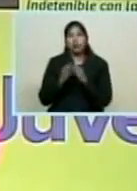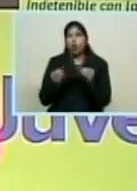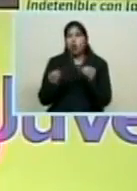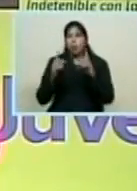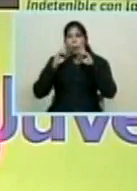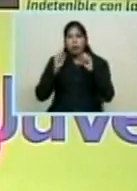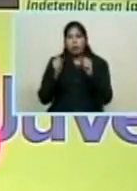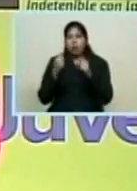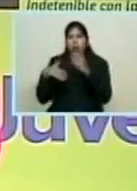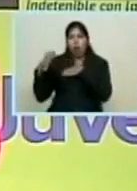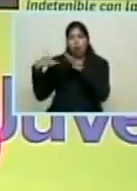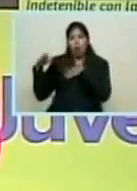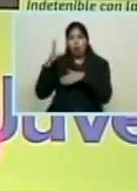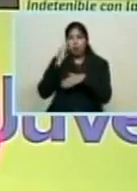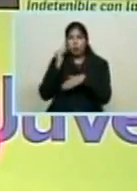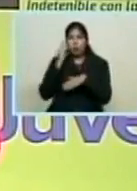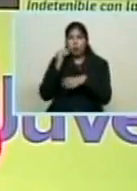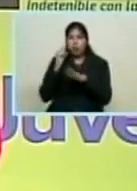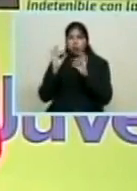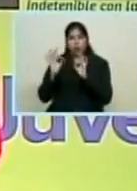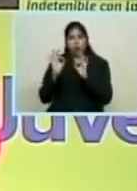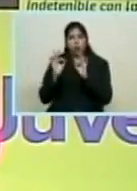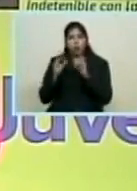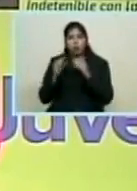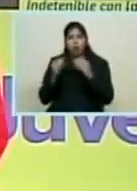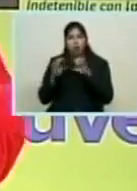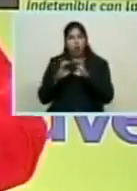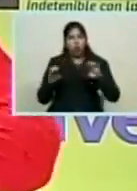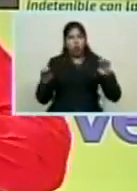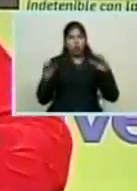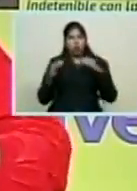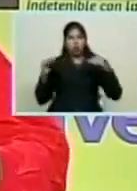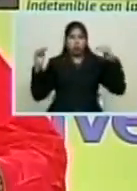pedagogía de participación, acción,